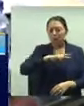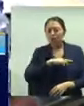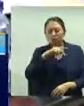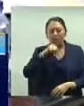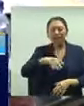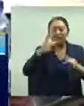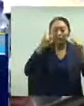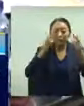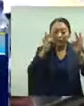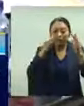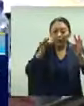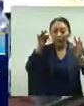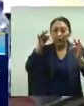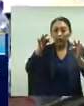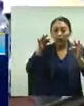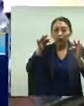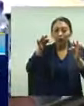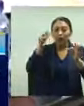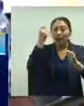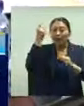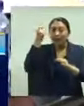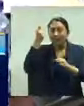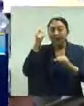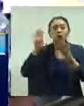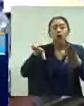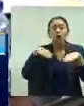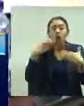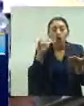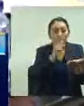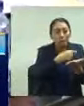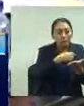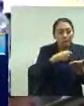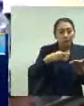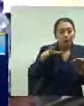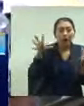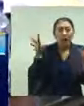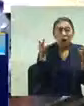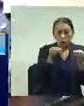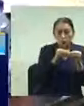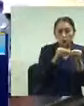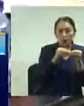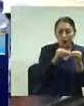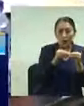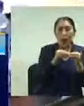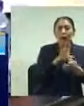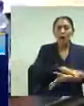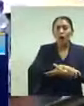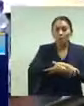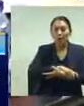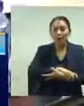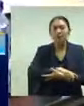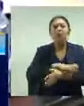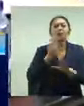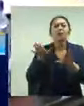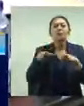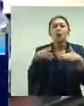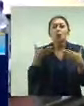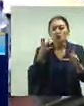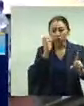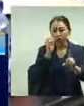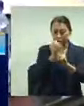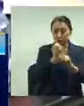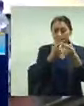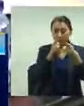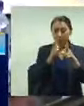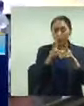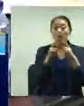la redacción del artículo se ajustaba al tipo de convenio que estaban tratando de hacer y de qué alcances tenía el convenio. Pero la respuesta de la unidad